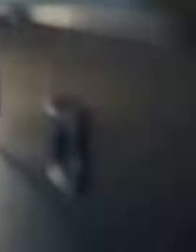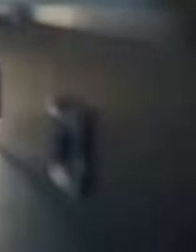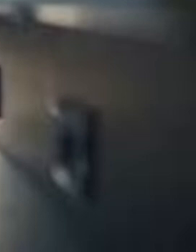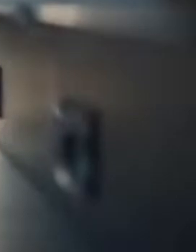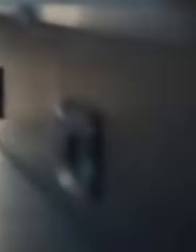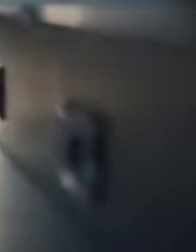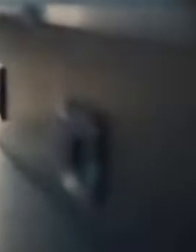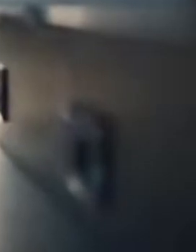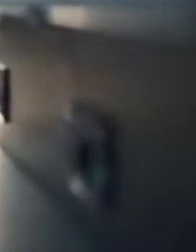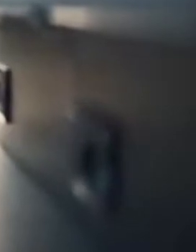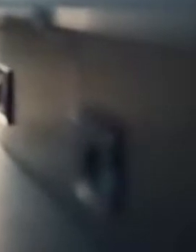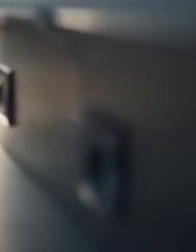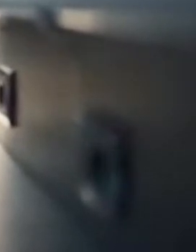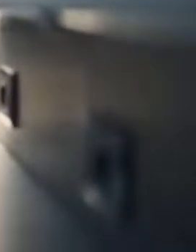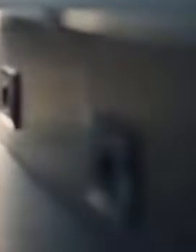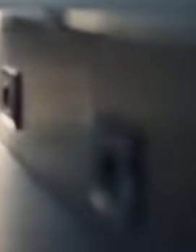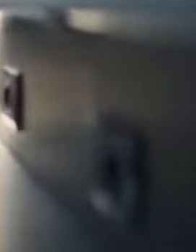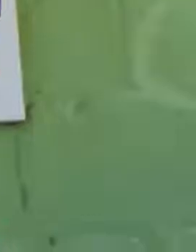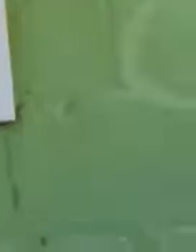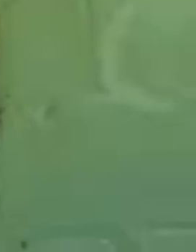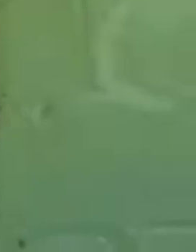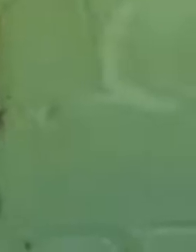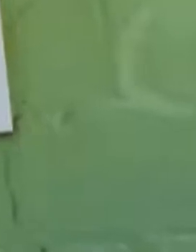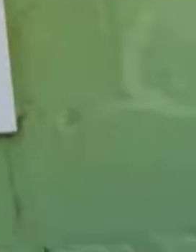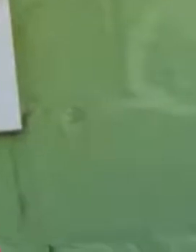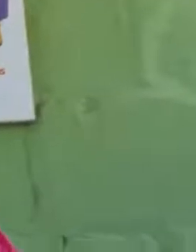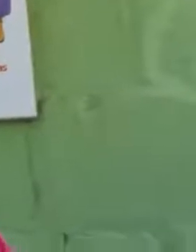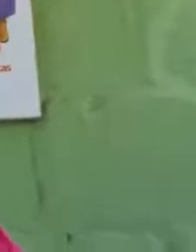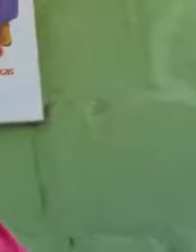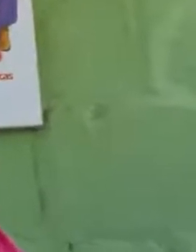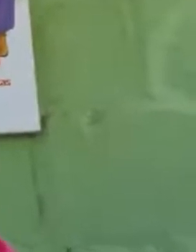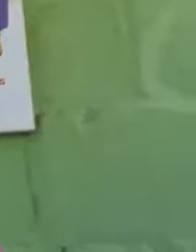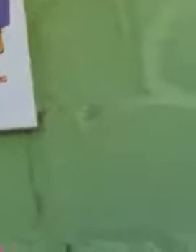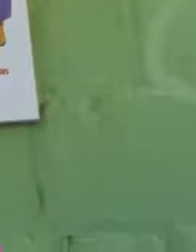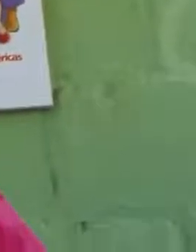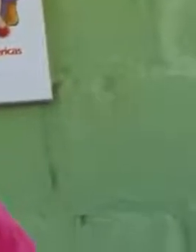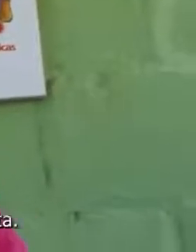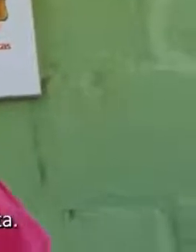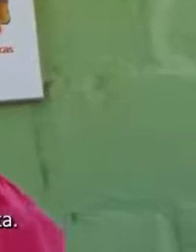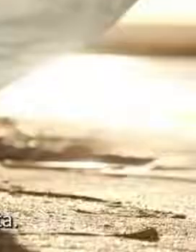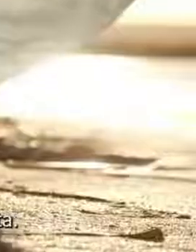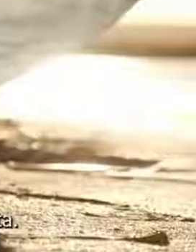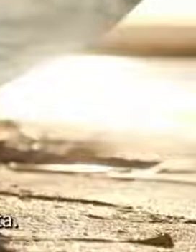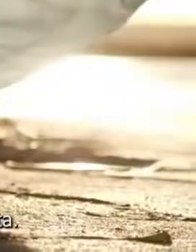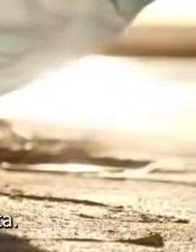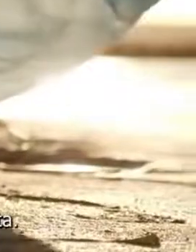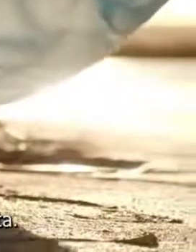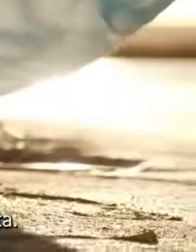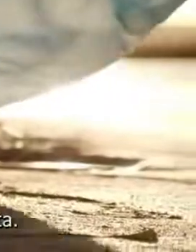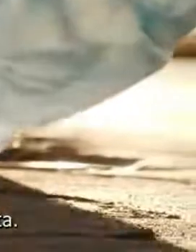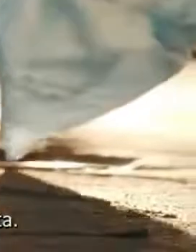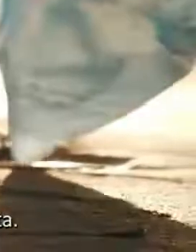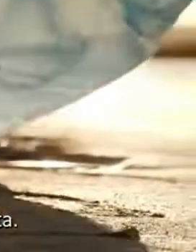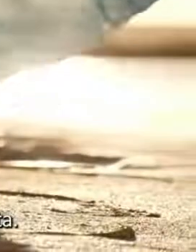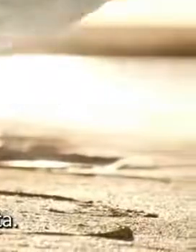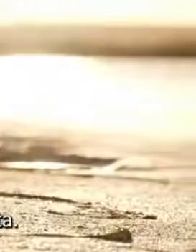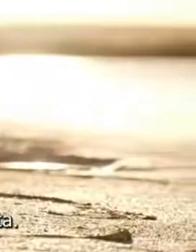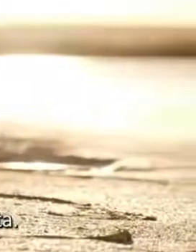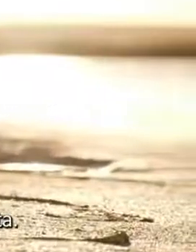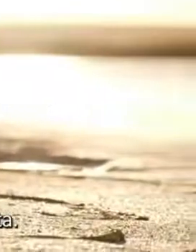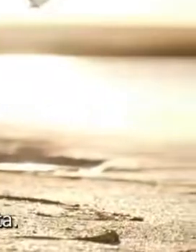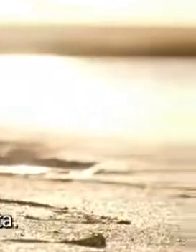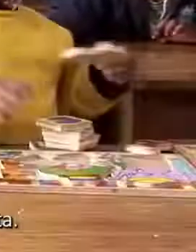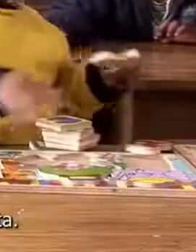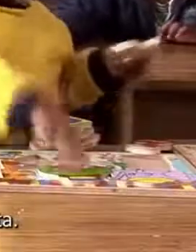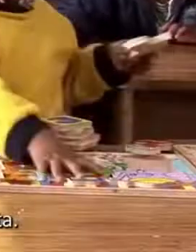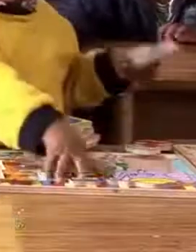La educación es una de las herramientas clave para hacer frente a la desigualdad y la exclusión, y también para remediar el daño sufrido por